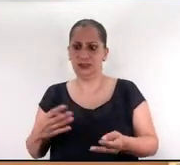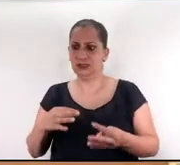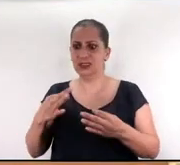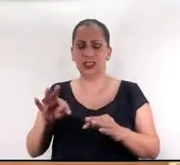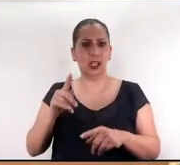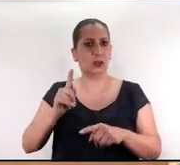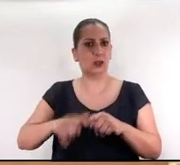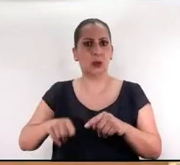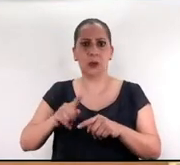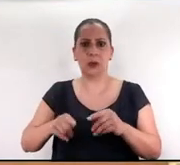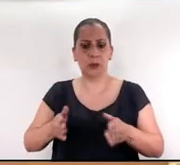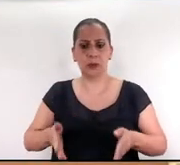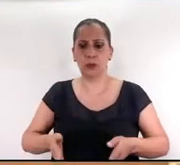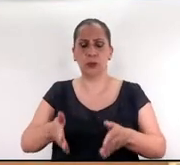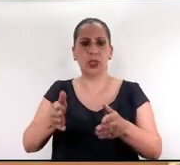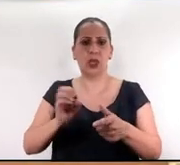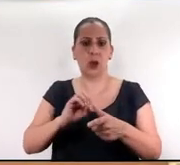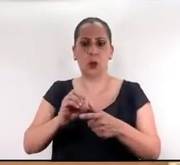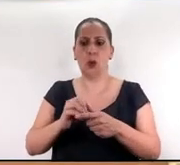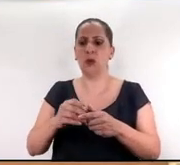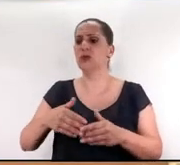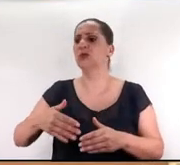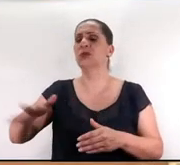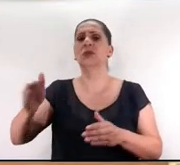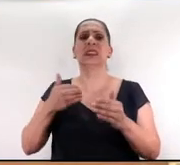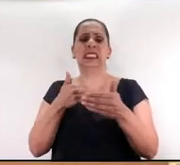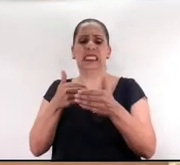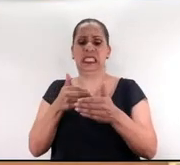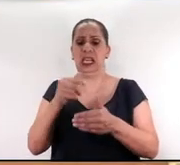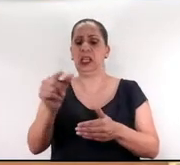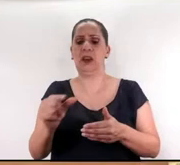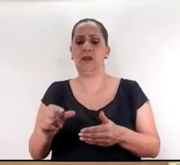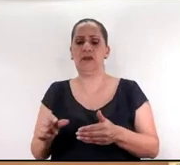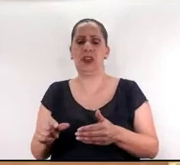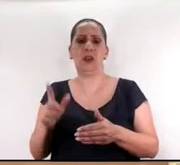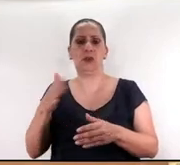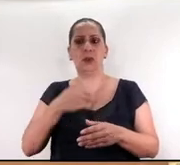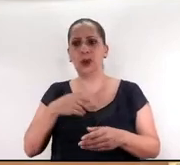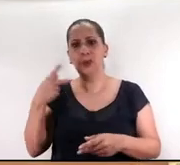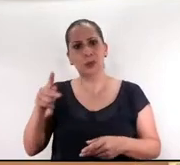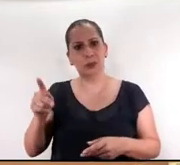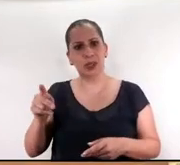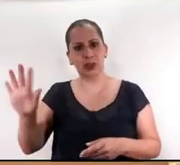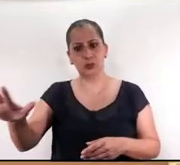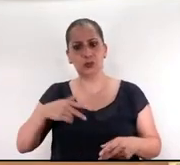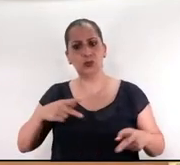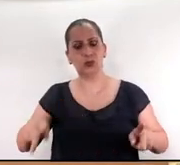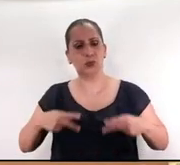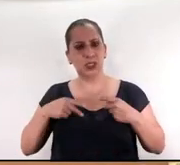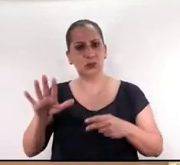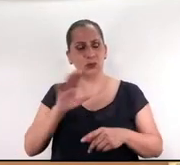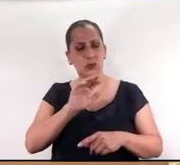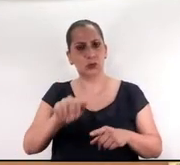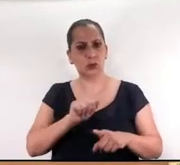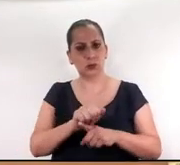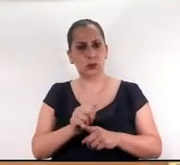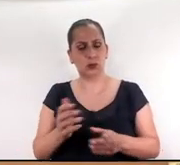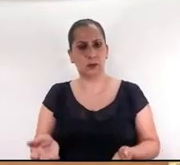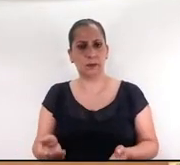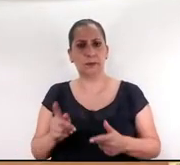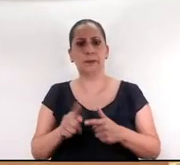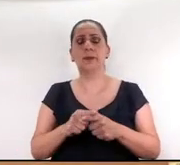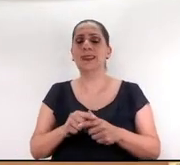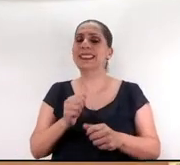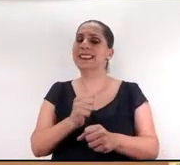derecho de vía, pero además o tirándole a los ríos con un peligro muy serio para sus vidas y para sus condiciones. Entonces, ese tema de la